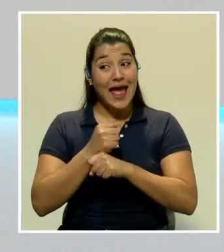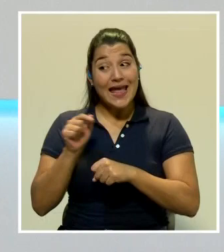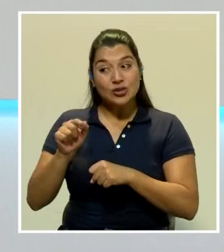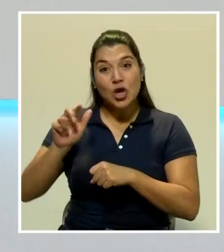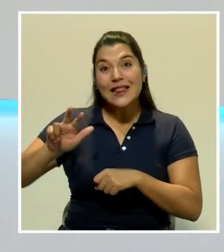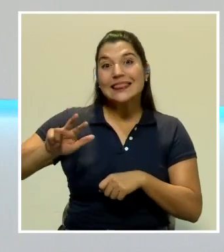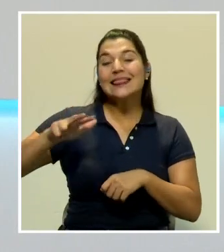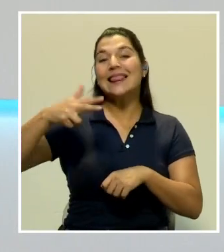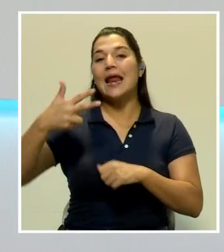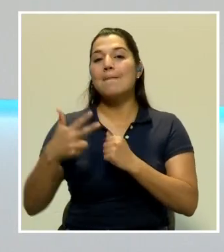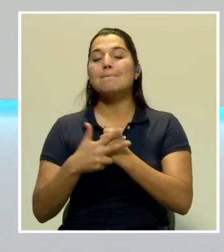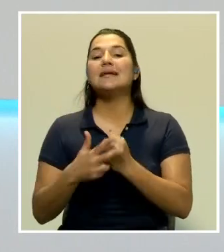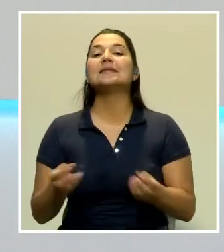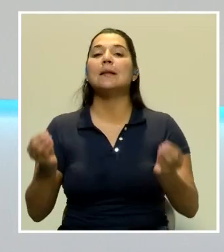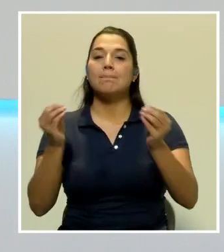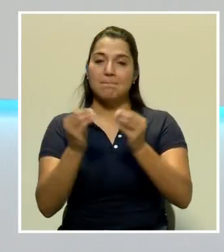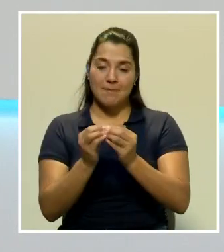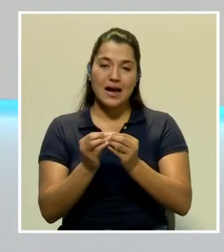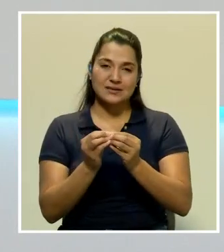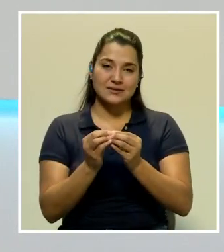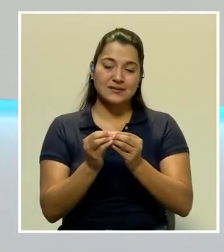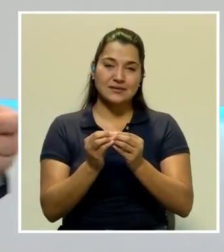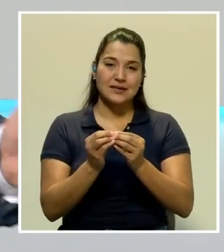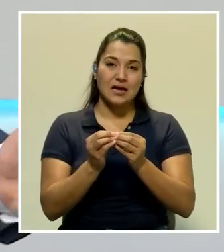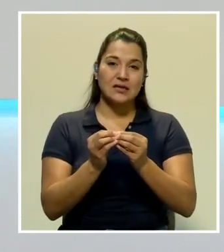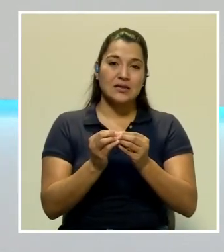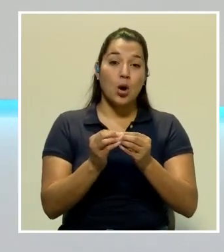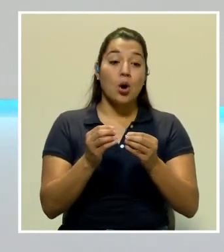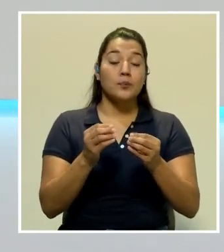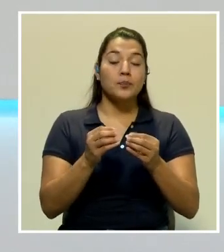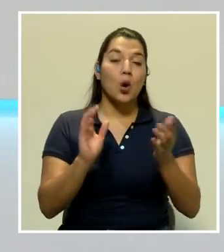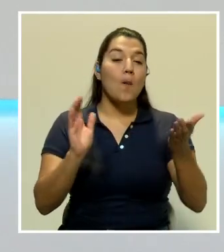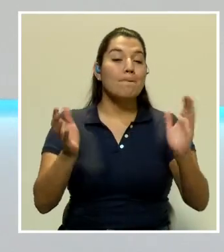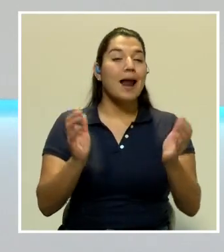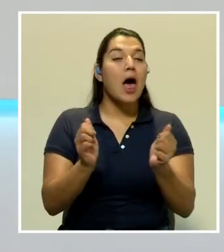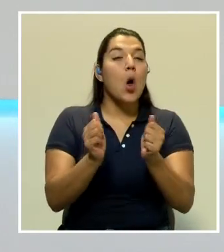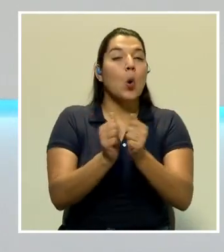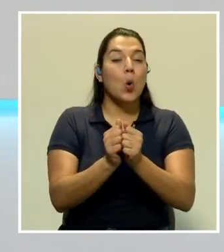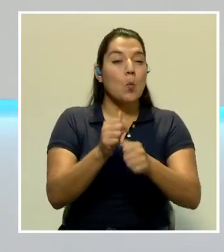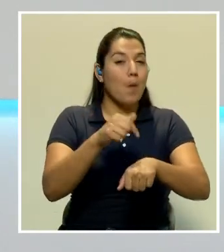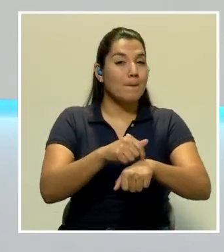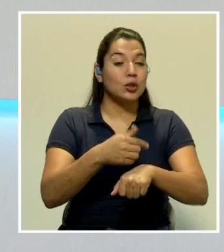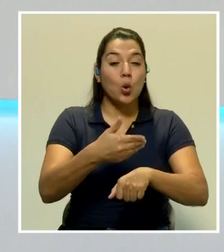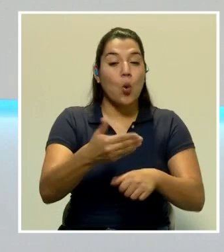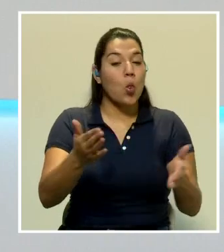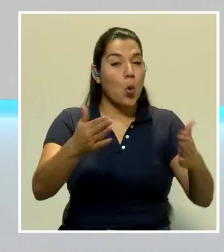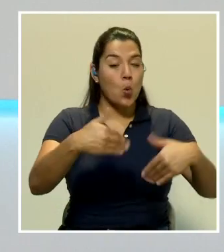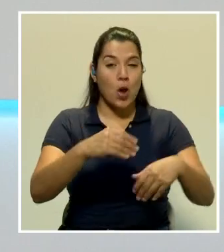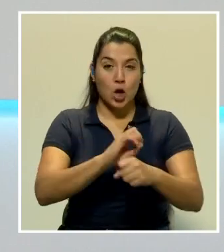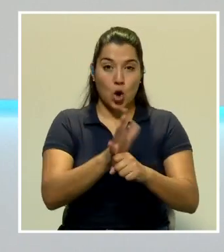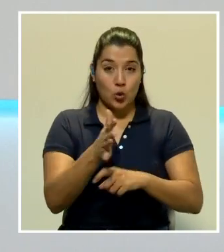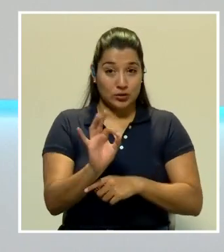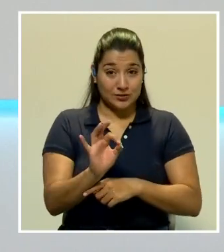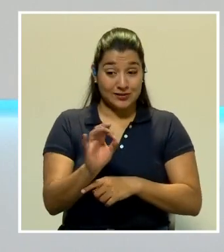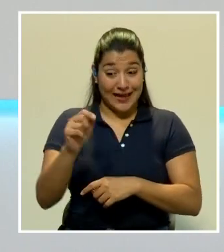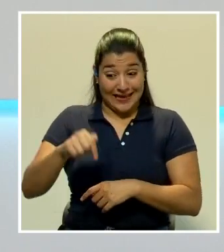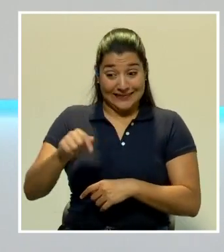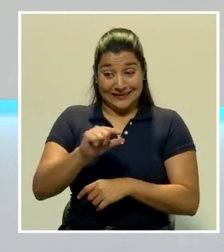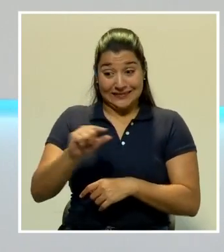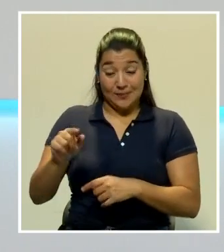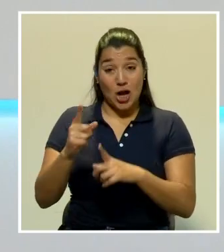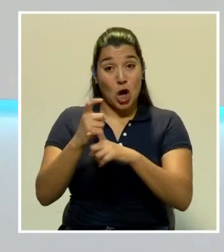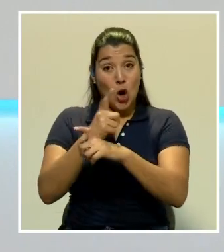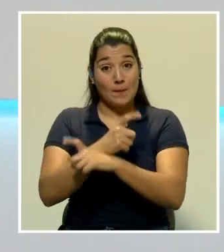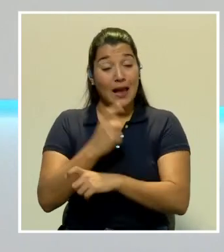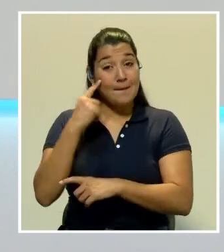de lo que se ha rechazado en periodos similares en años anteriores. Una semana complicada para el